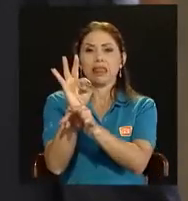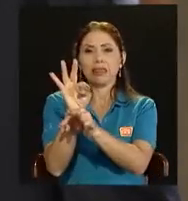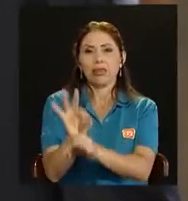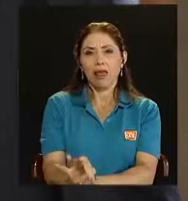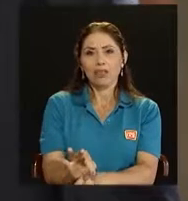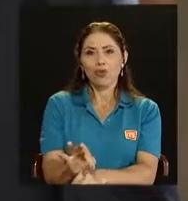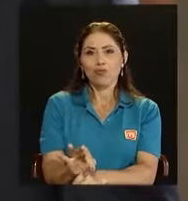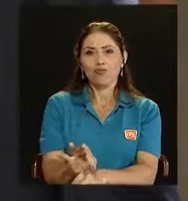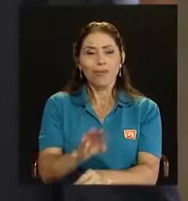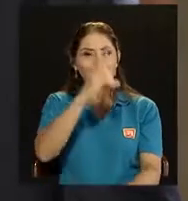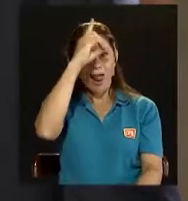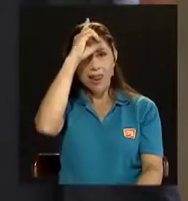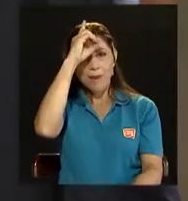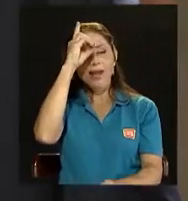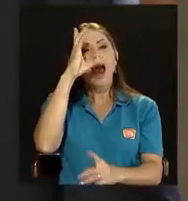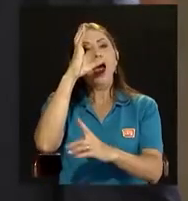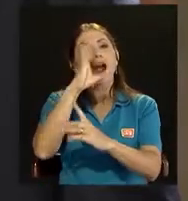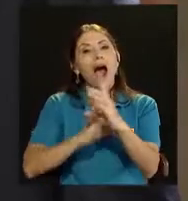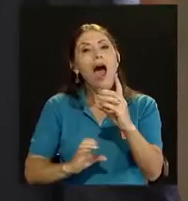cada 8 años